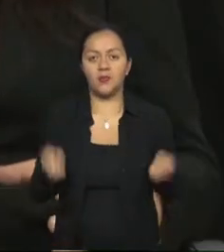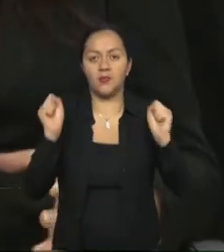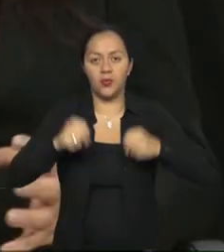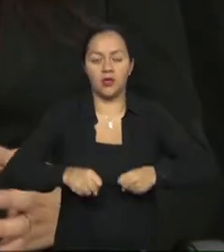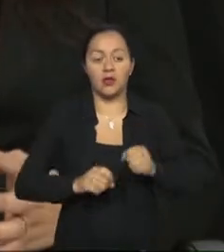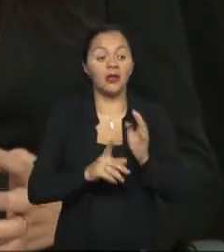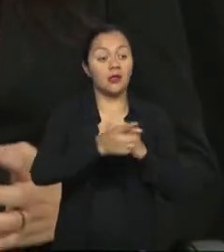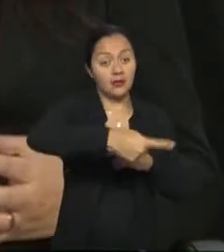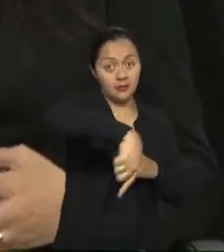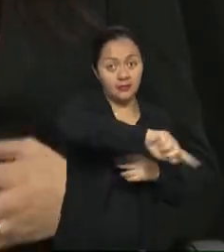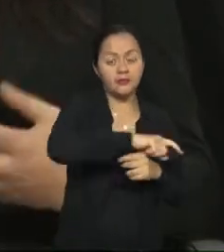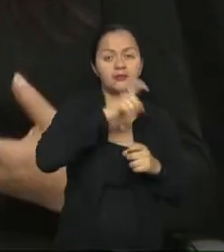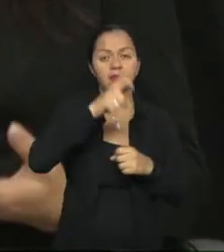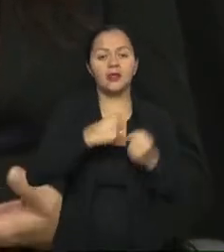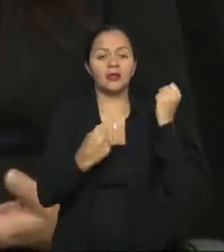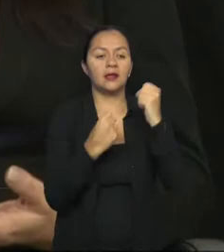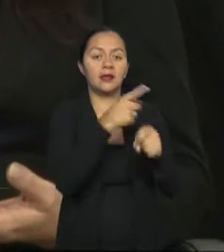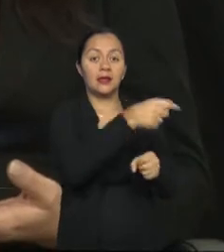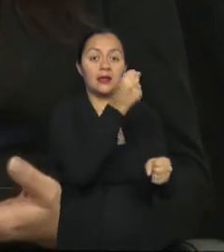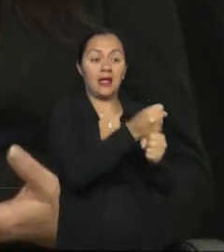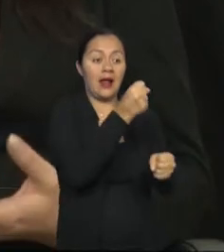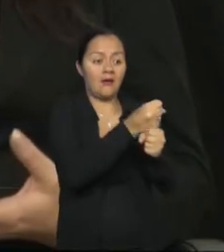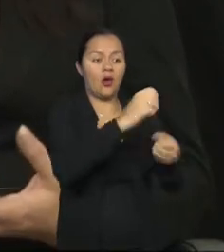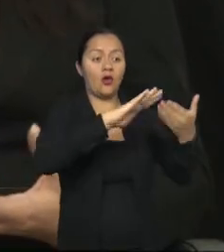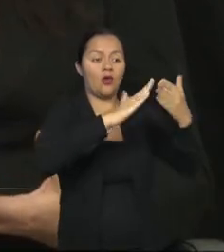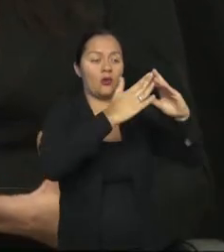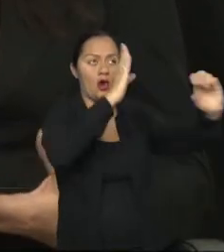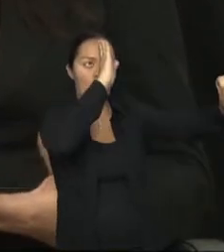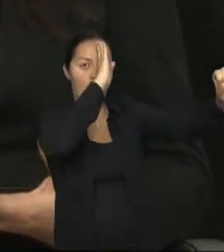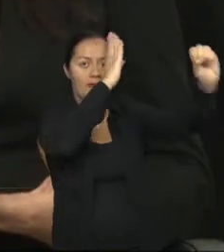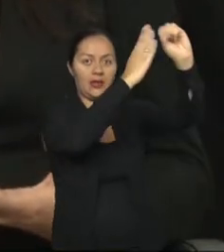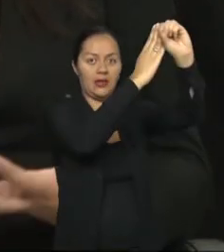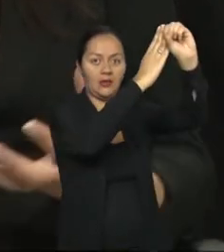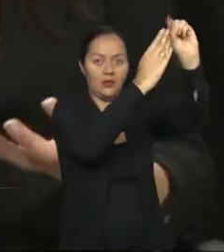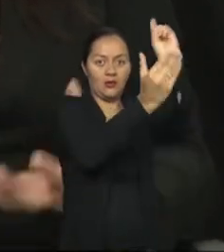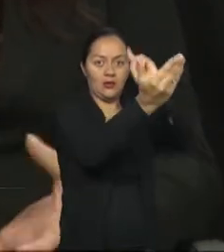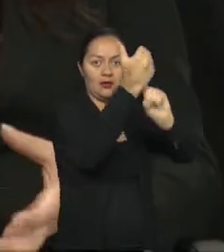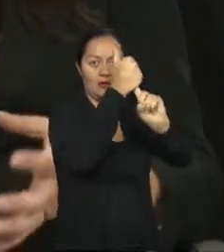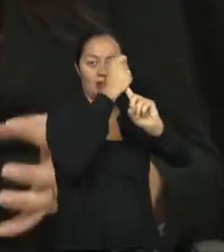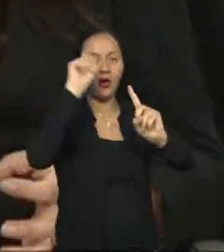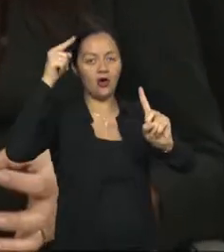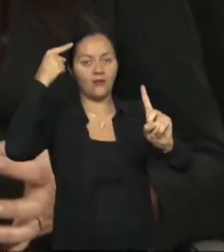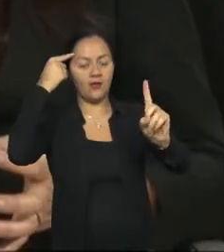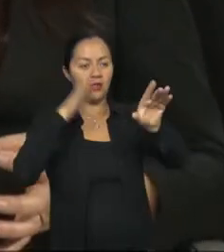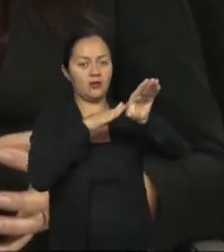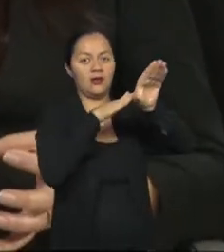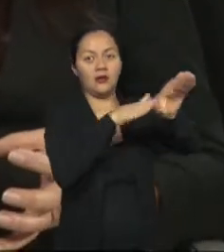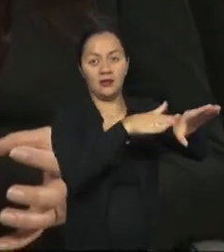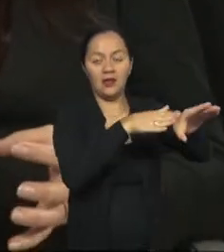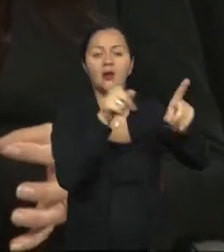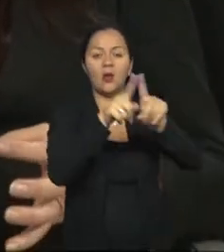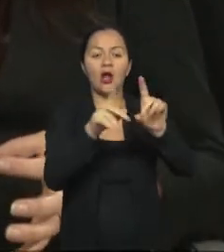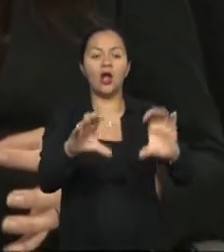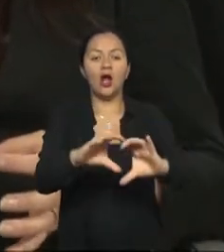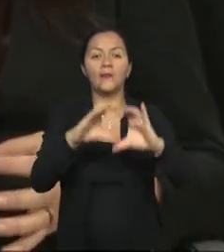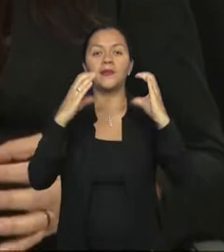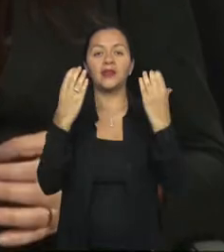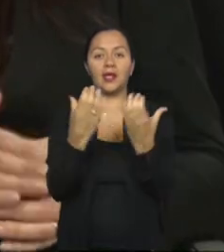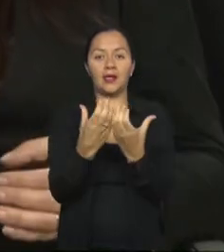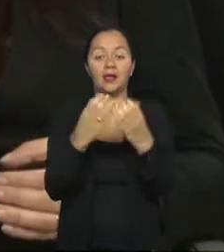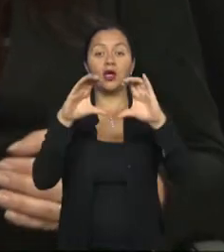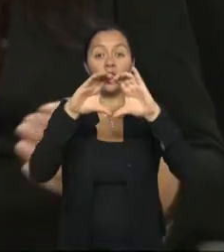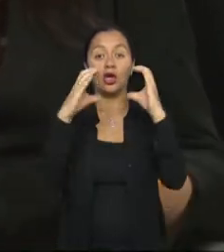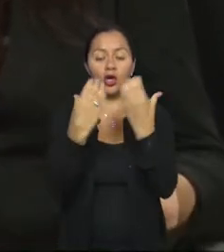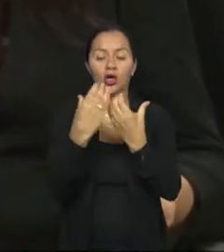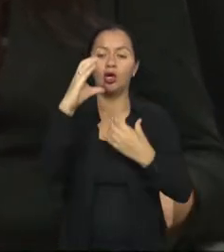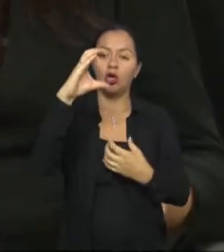todos ellos los tienes trabajando por un objetivo, se crean comités donde van monitoreando